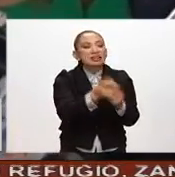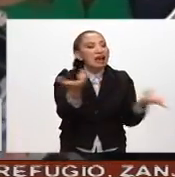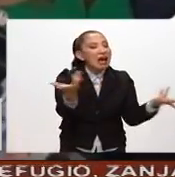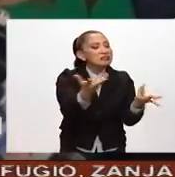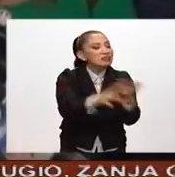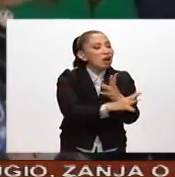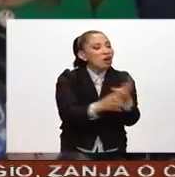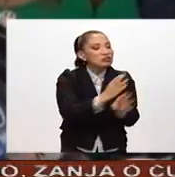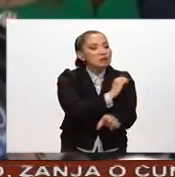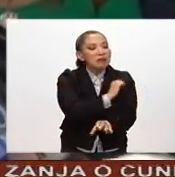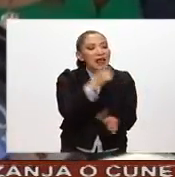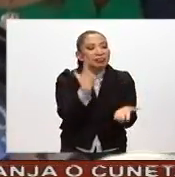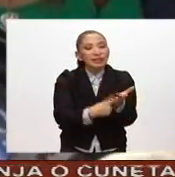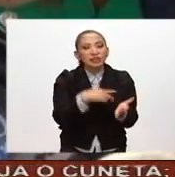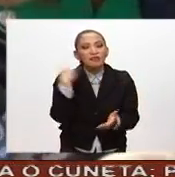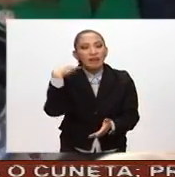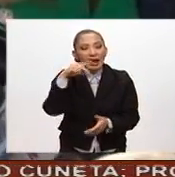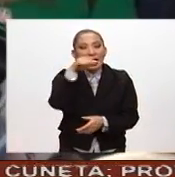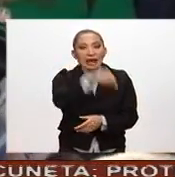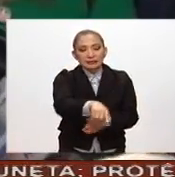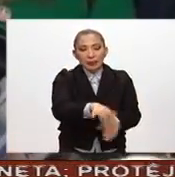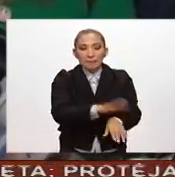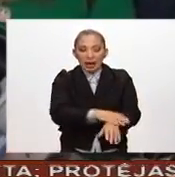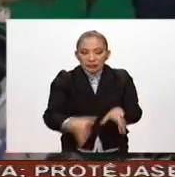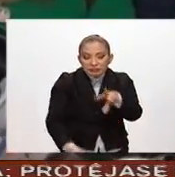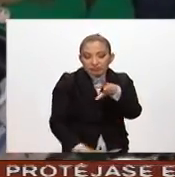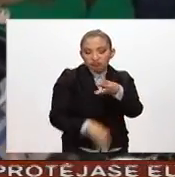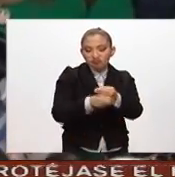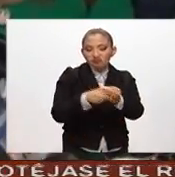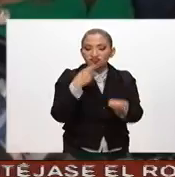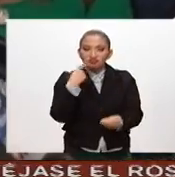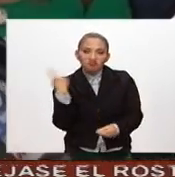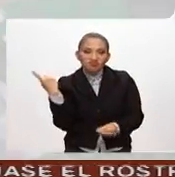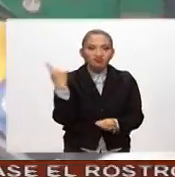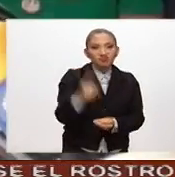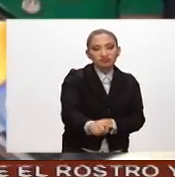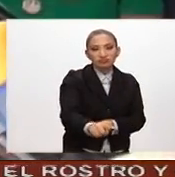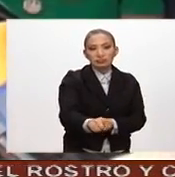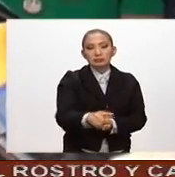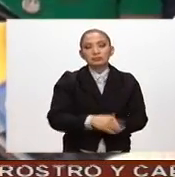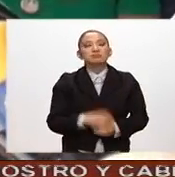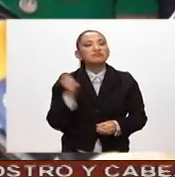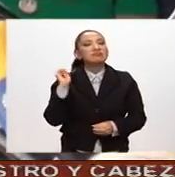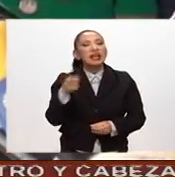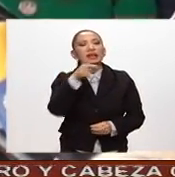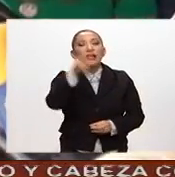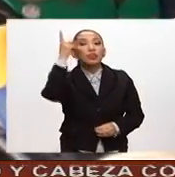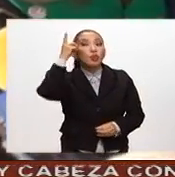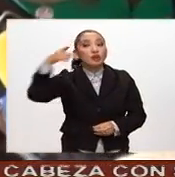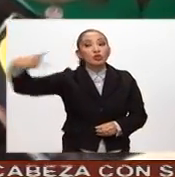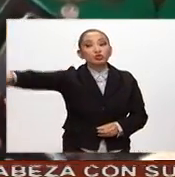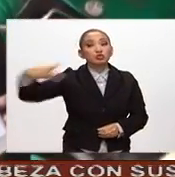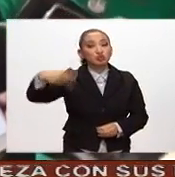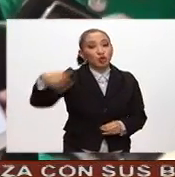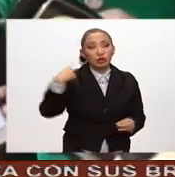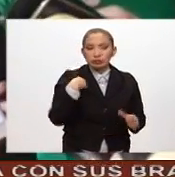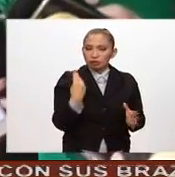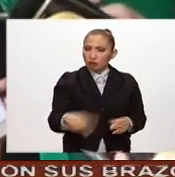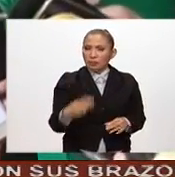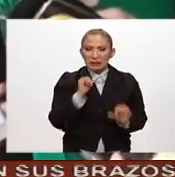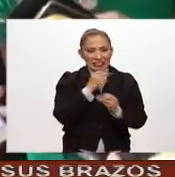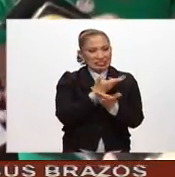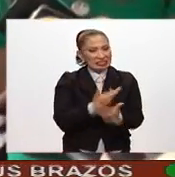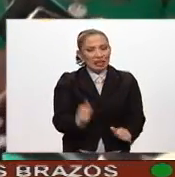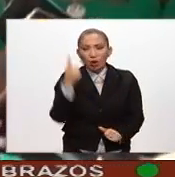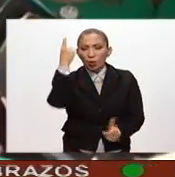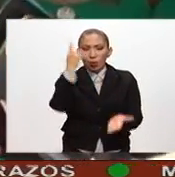delitos en el estado de Veracruz, esta ampliación de denuncia, que son propiedades que no están a nombre de